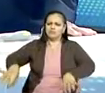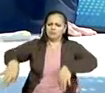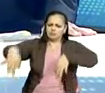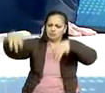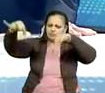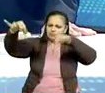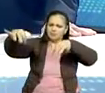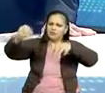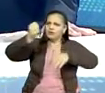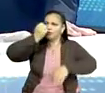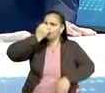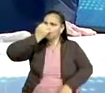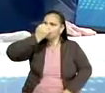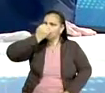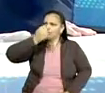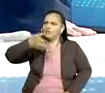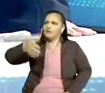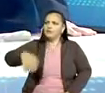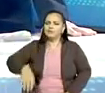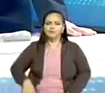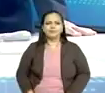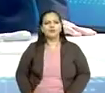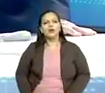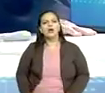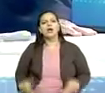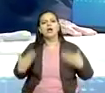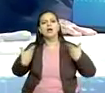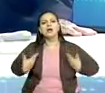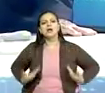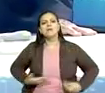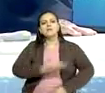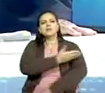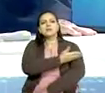tapar la entrada? ¿Qué es? Claro, ¿alguna? Me han dejado botada una camiseta. Ah, ya.